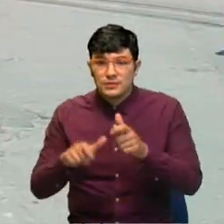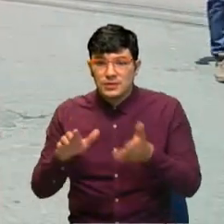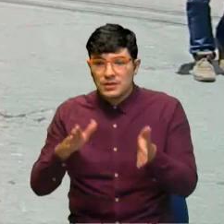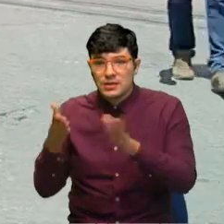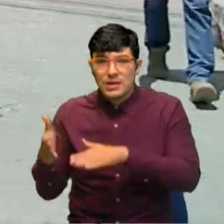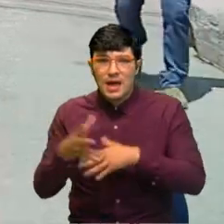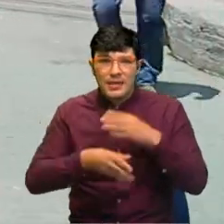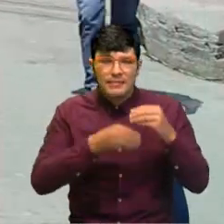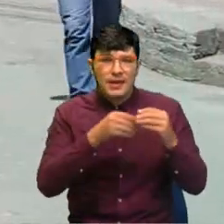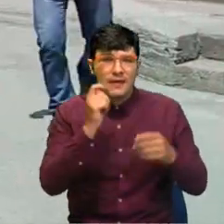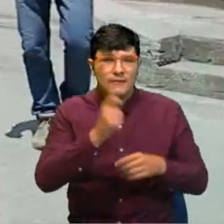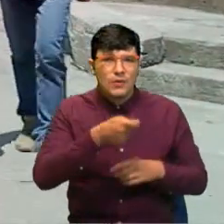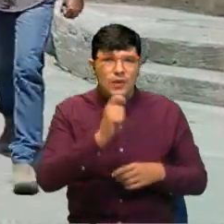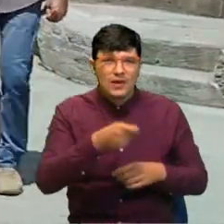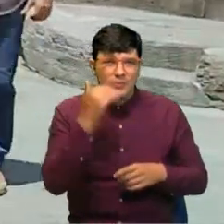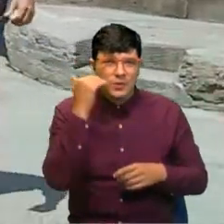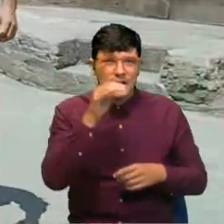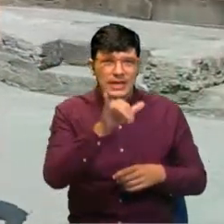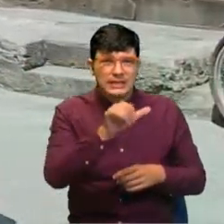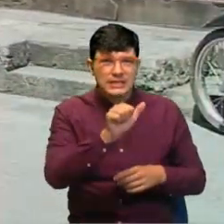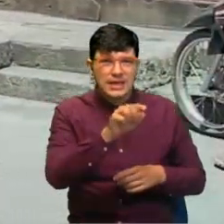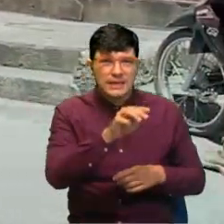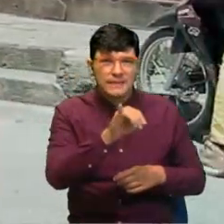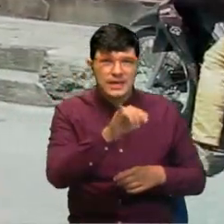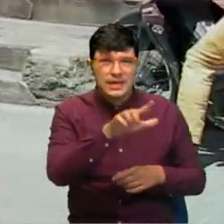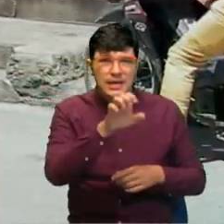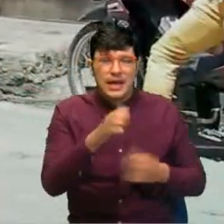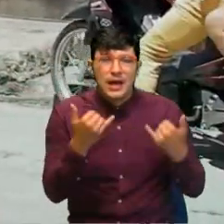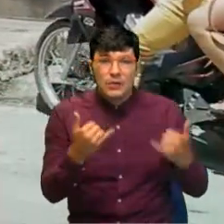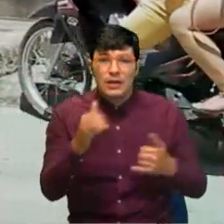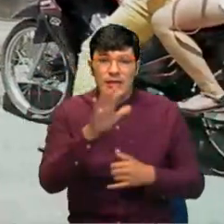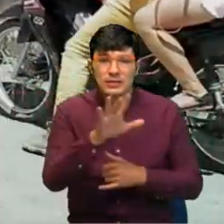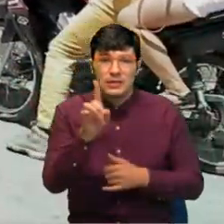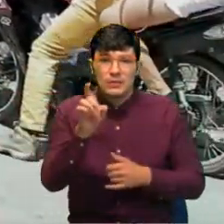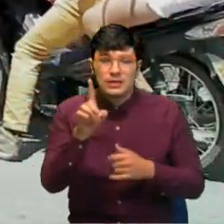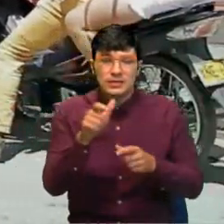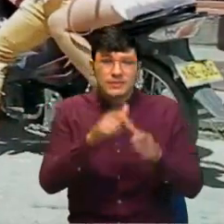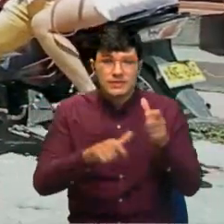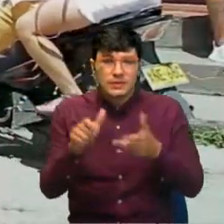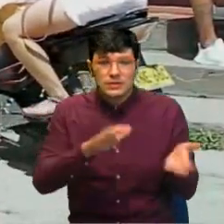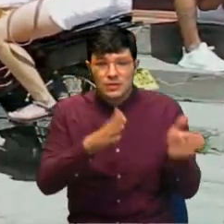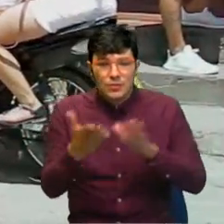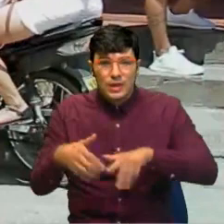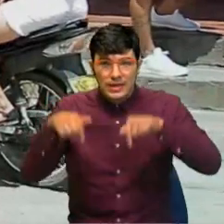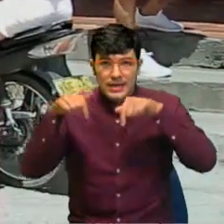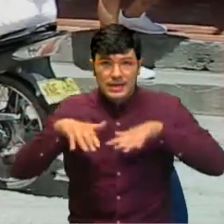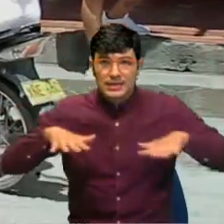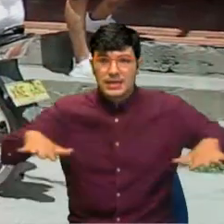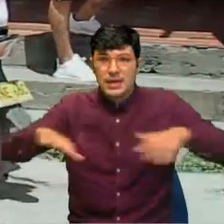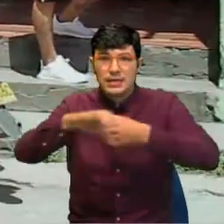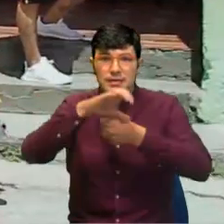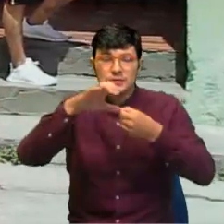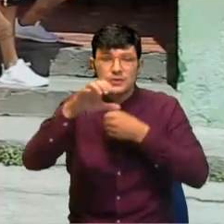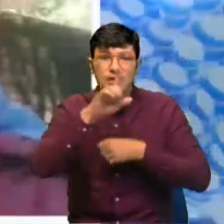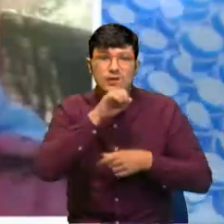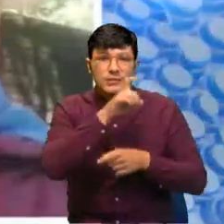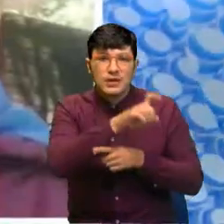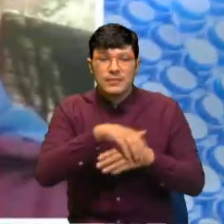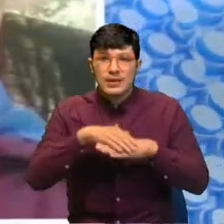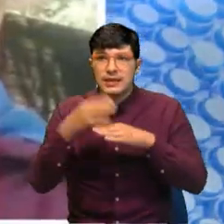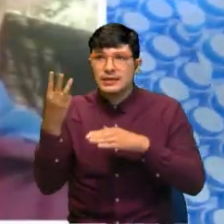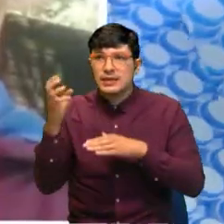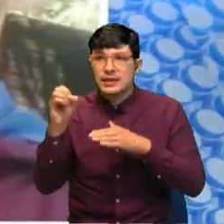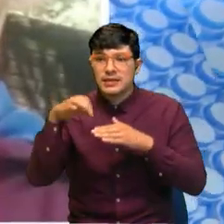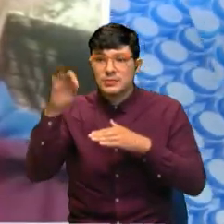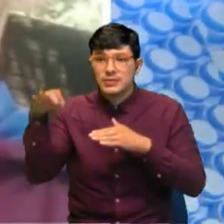abogada ya mí la guerra suma al 56 los homicidios ocurridos durante este año en el área metropolitana 30 por ciento